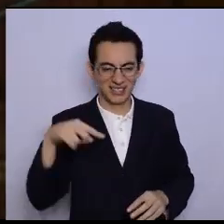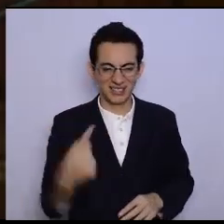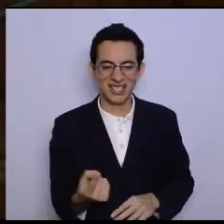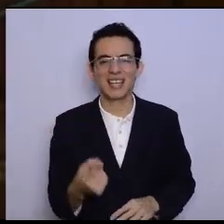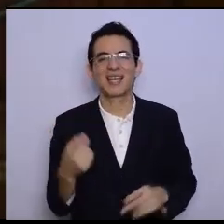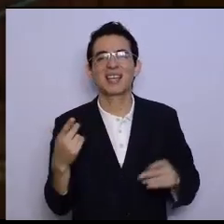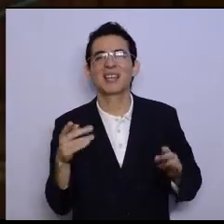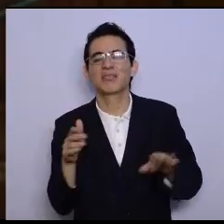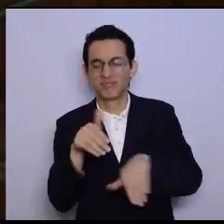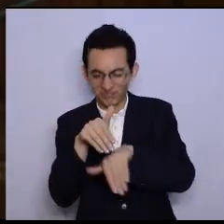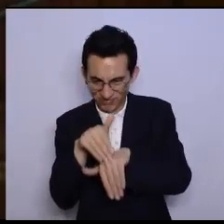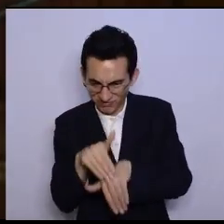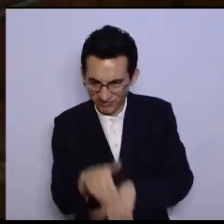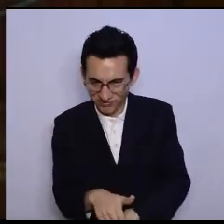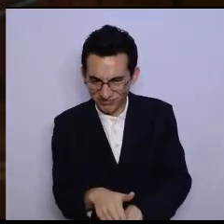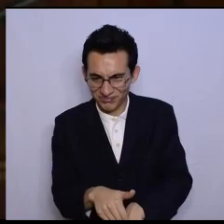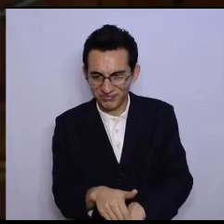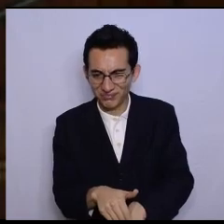dócil